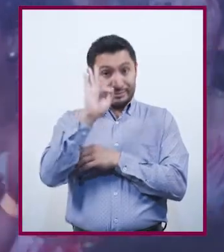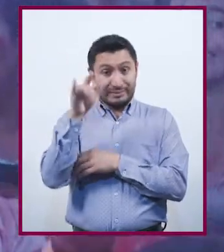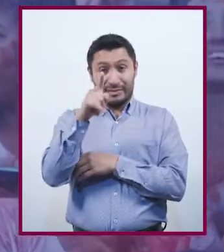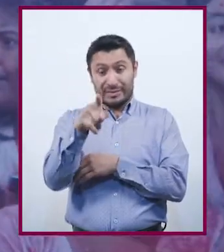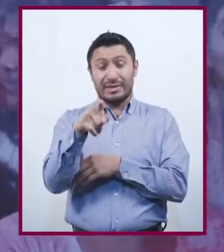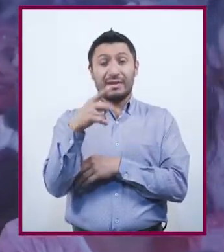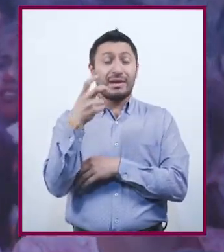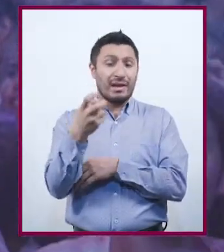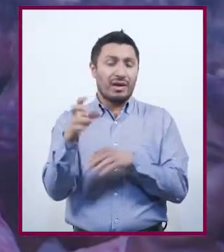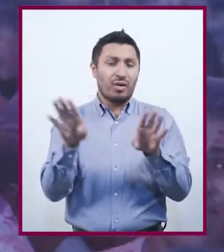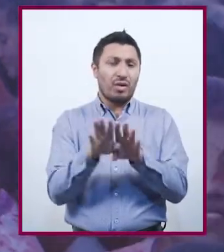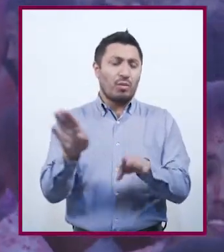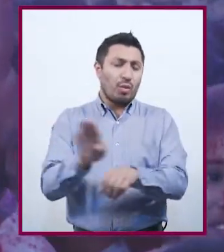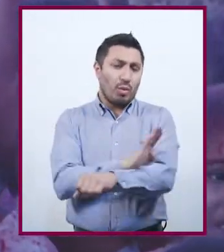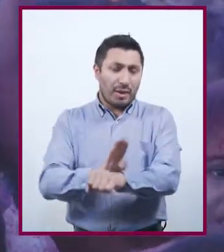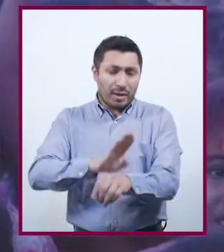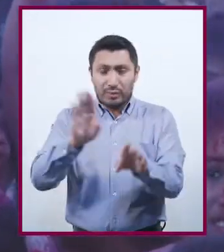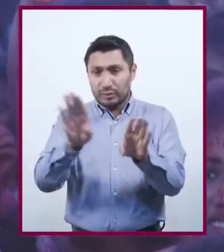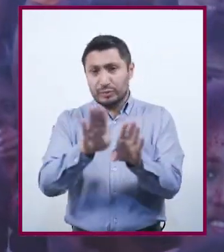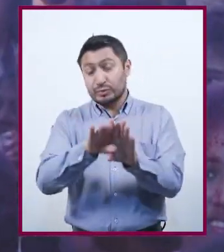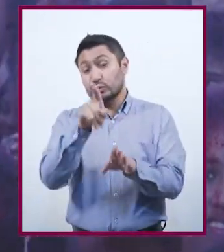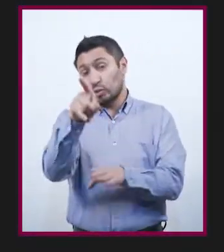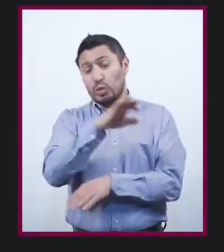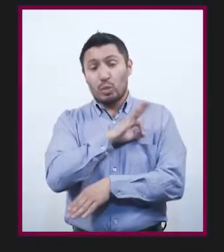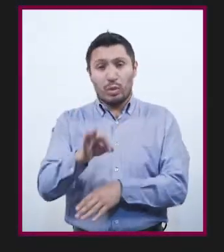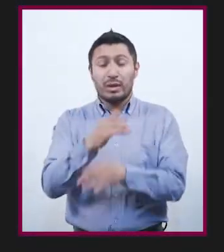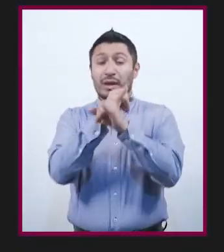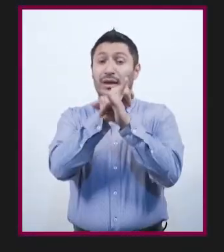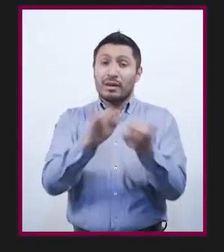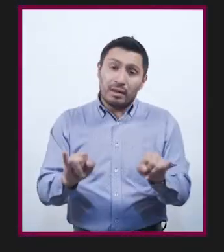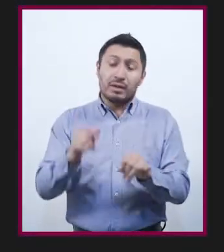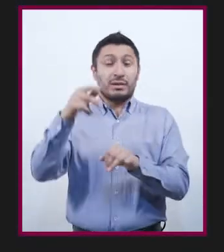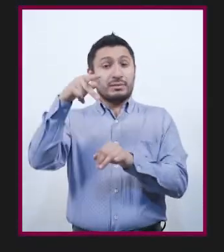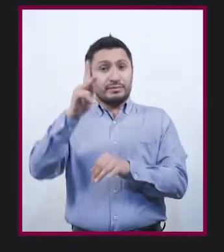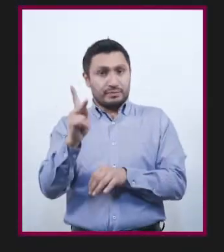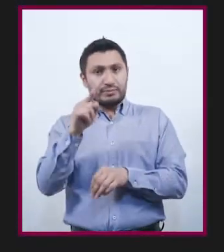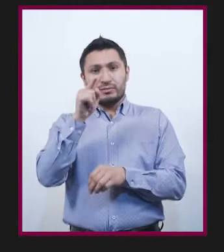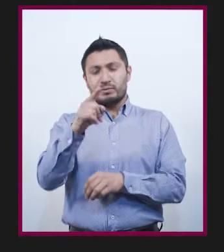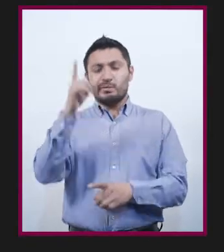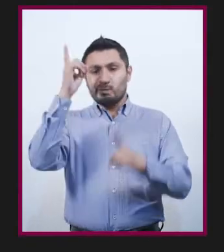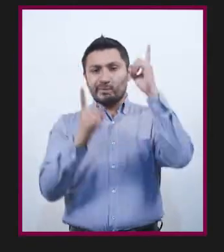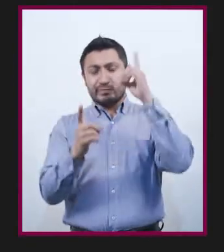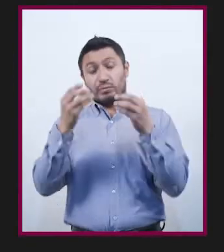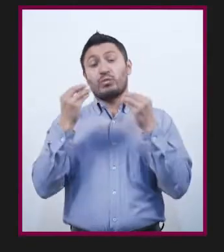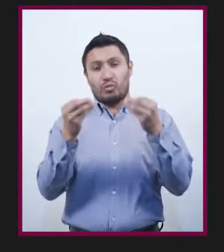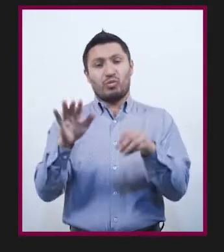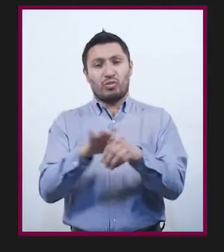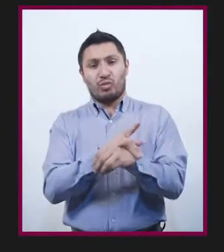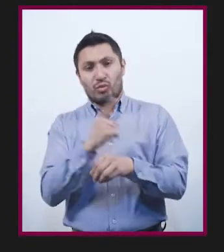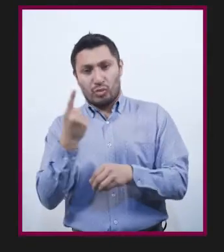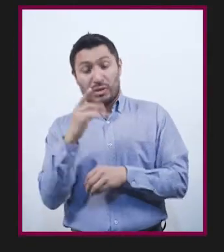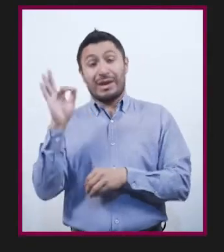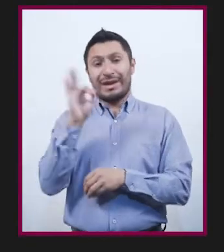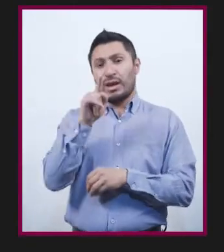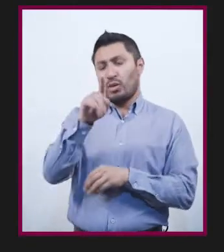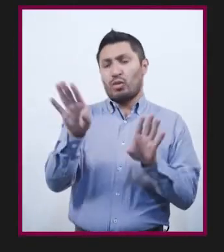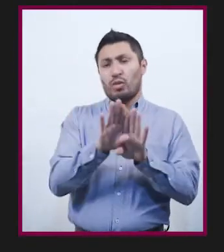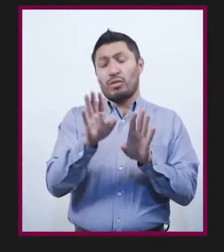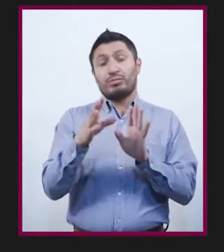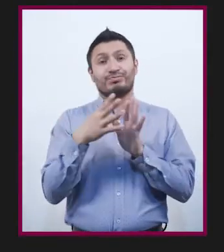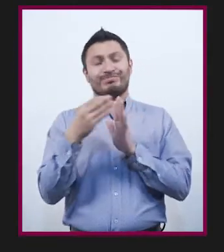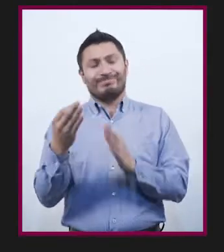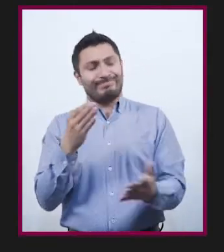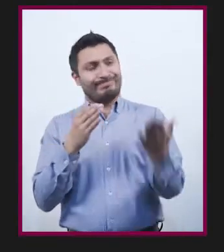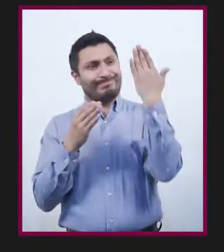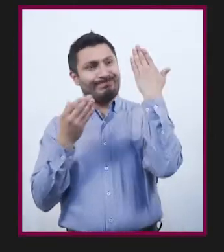muchas actitudes, muchas experiencias que todavía te faltan vivir como una persona grande. A lo mejor